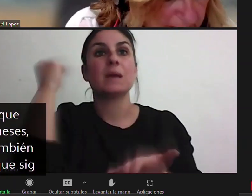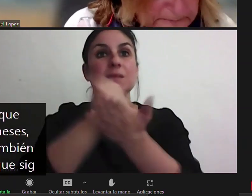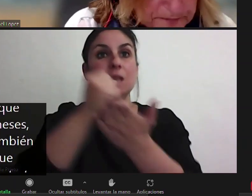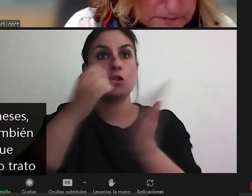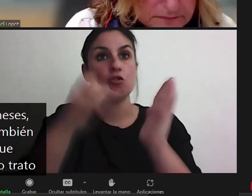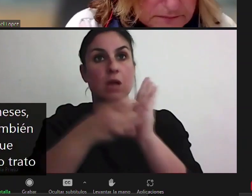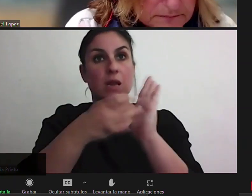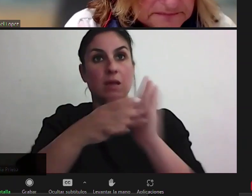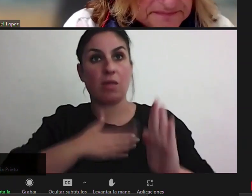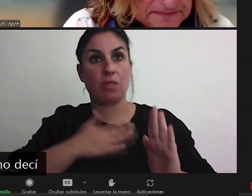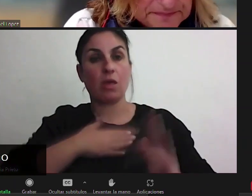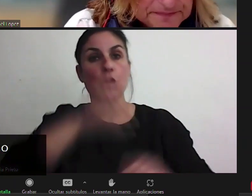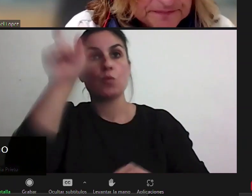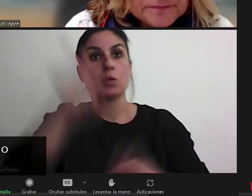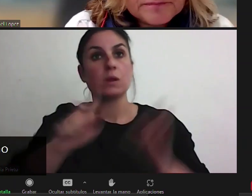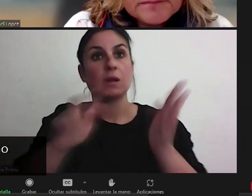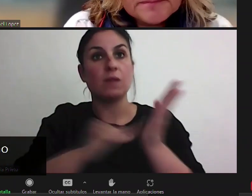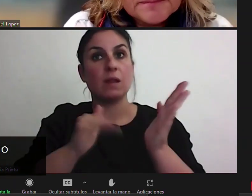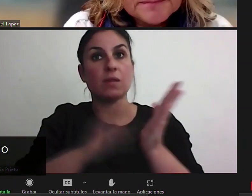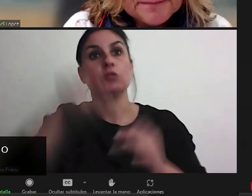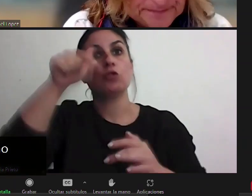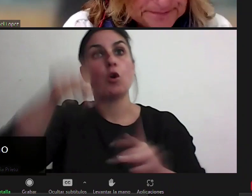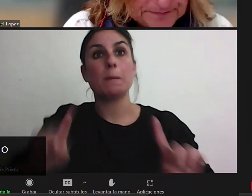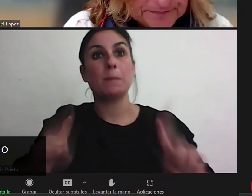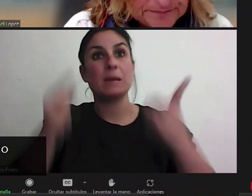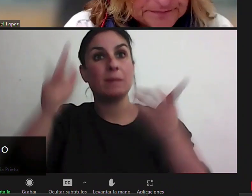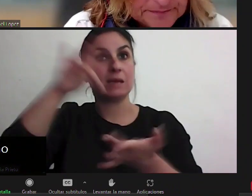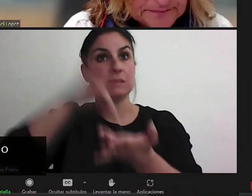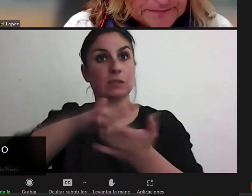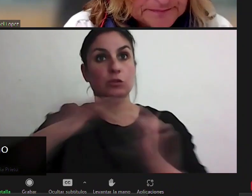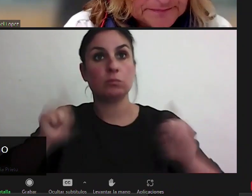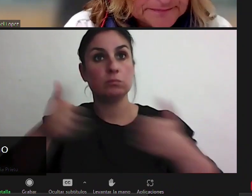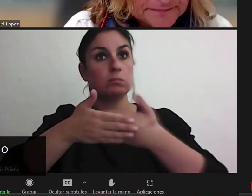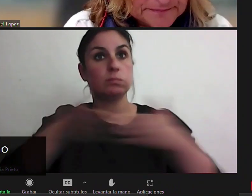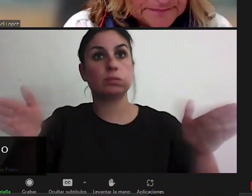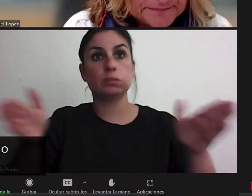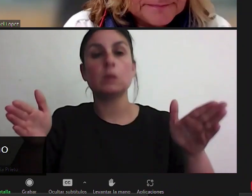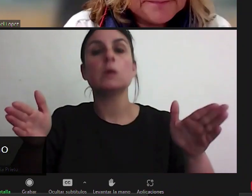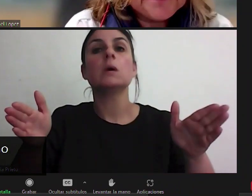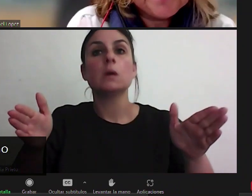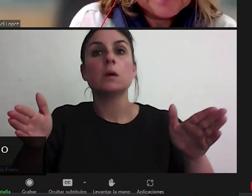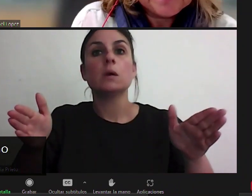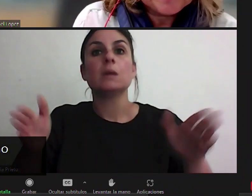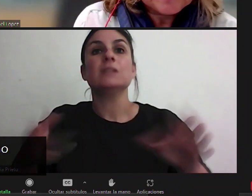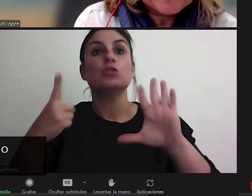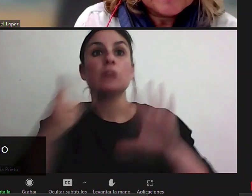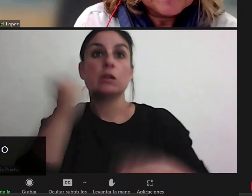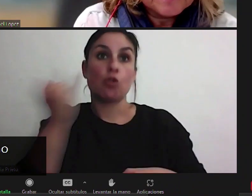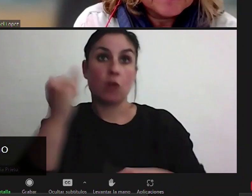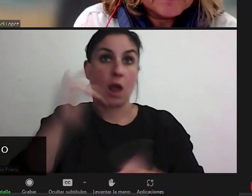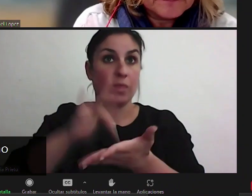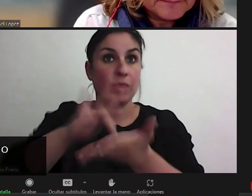Por lo tanto, hoy empezamos con la primera sesión de estas 6 jornadas que vamos a hacer en este